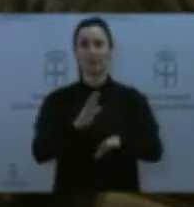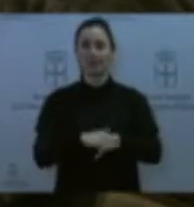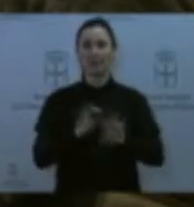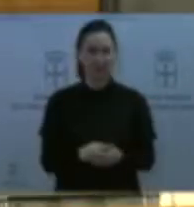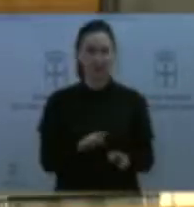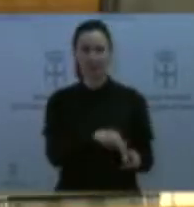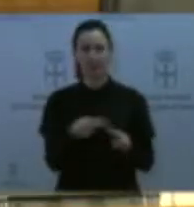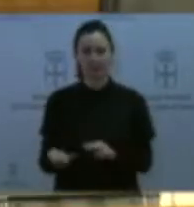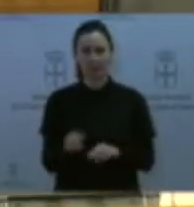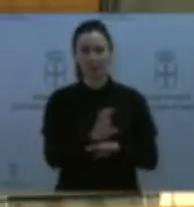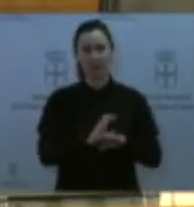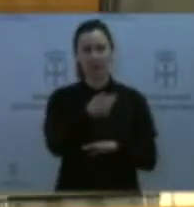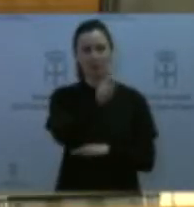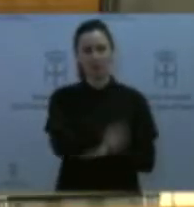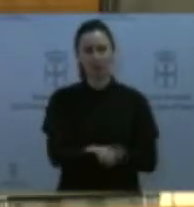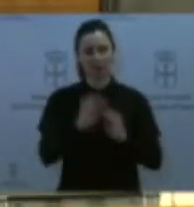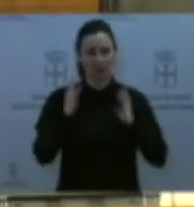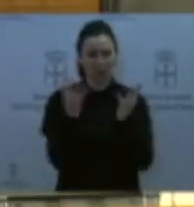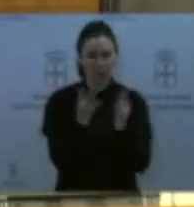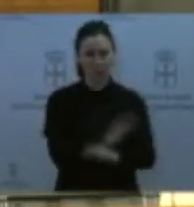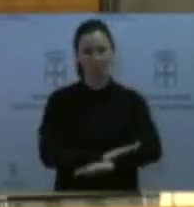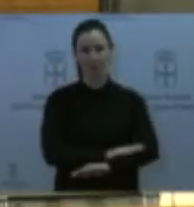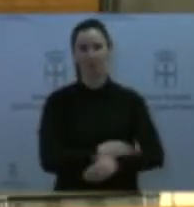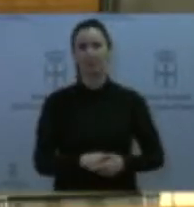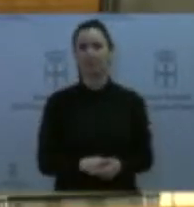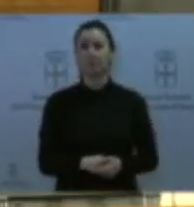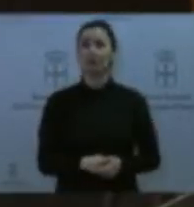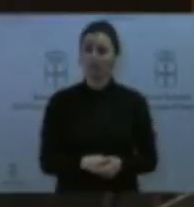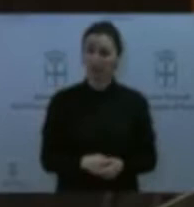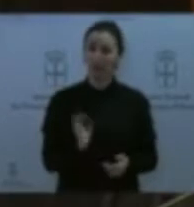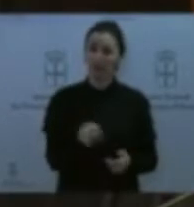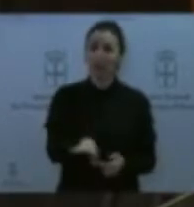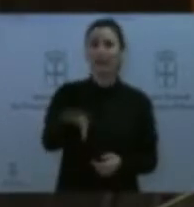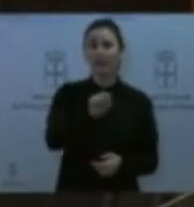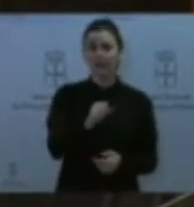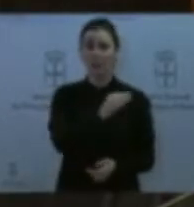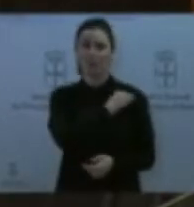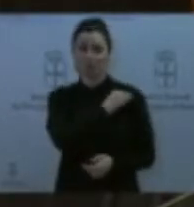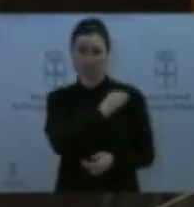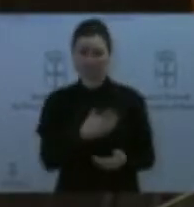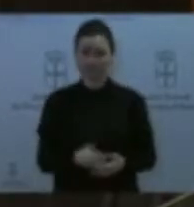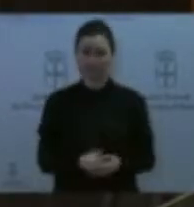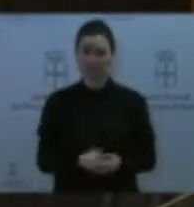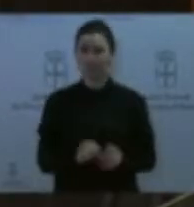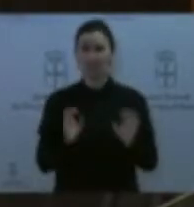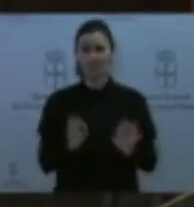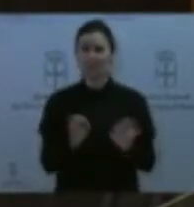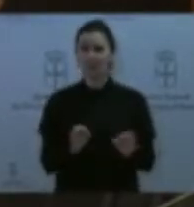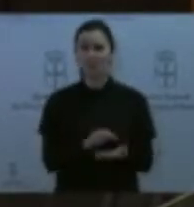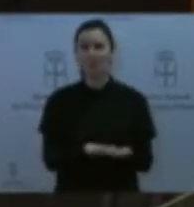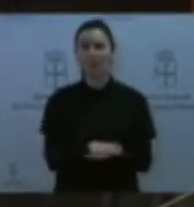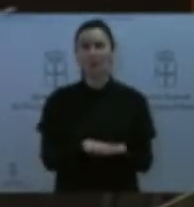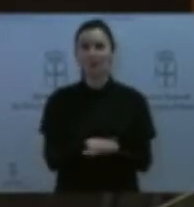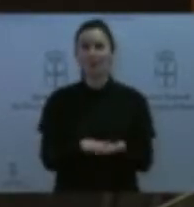personal? Sí, entiendo lo que me pregunta. Es lo mismo que hace referencia a la que contesté la pasada semana